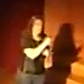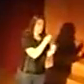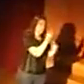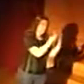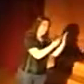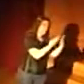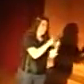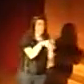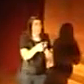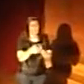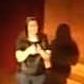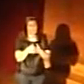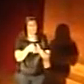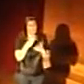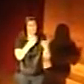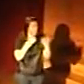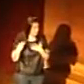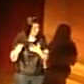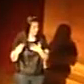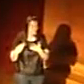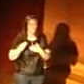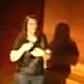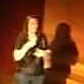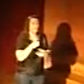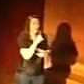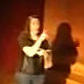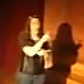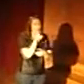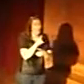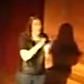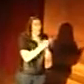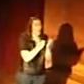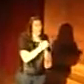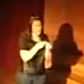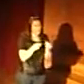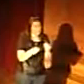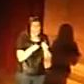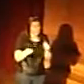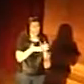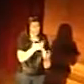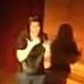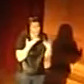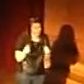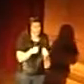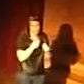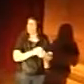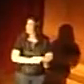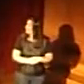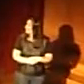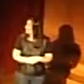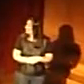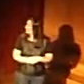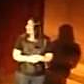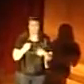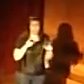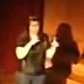y que llegó a publicar 11 volúmenes no con lo cual vean también esa intención de repertorio que les hablaba a ustedes al